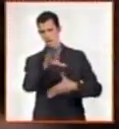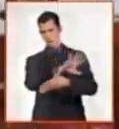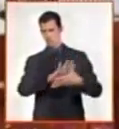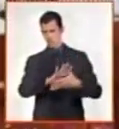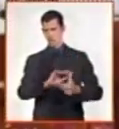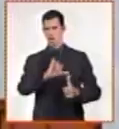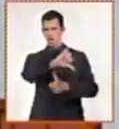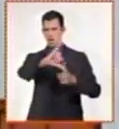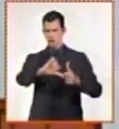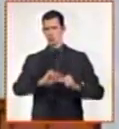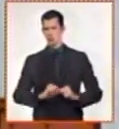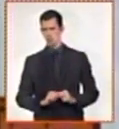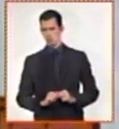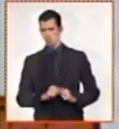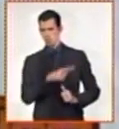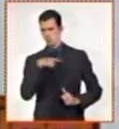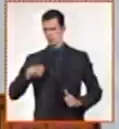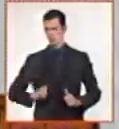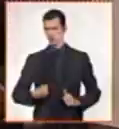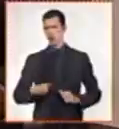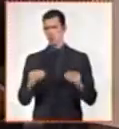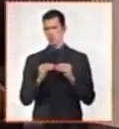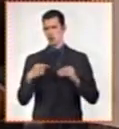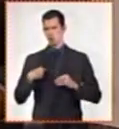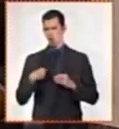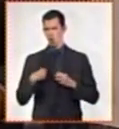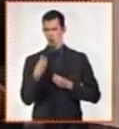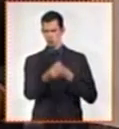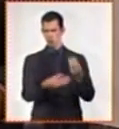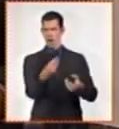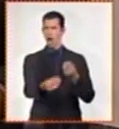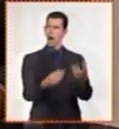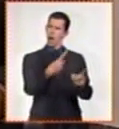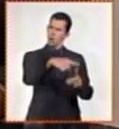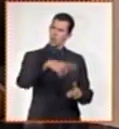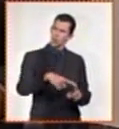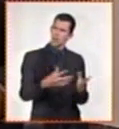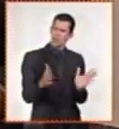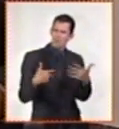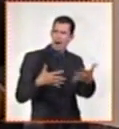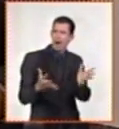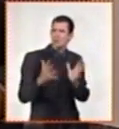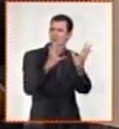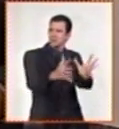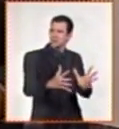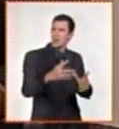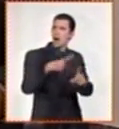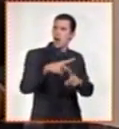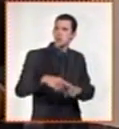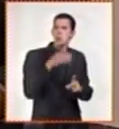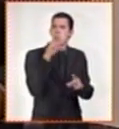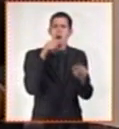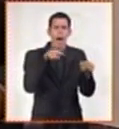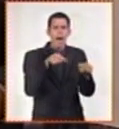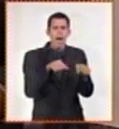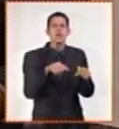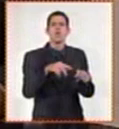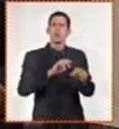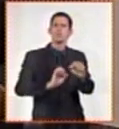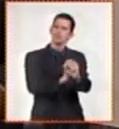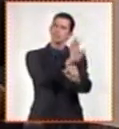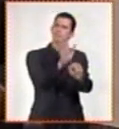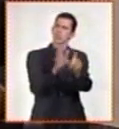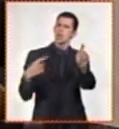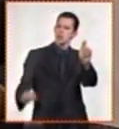materiales antiepidémicos y 400 millones de dosis de vacunas para construir conjuntamente el escudo